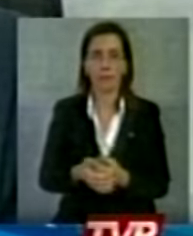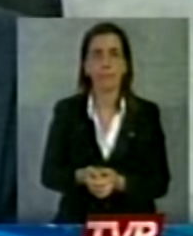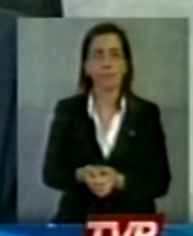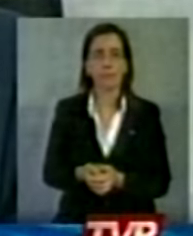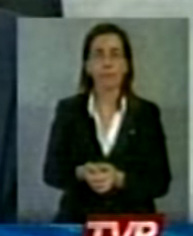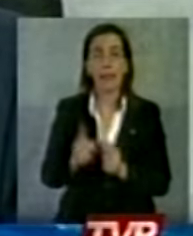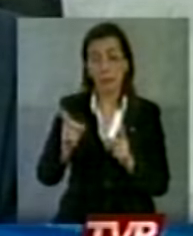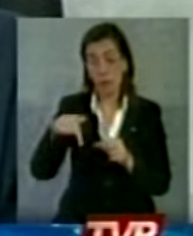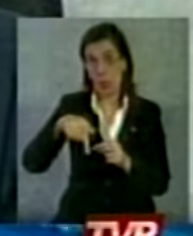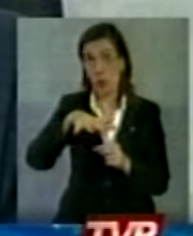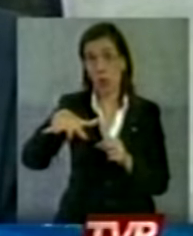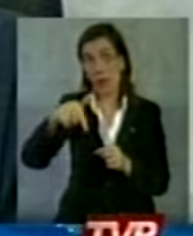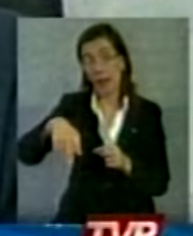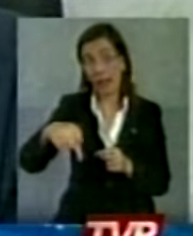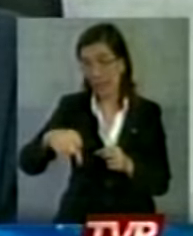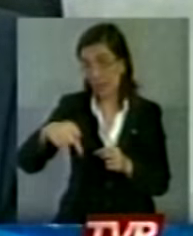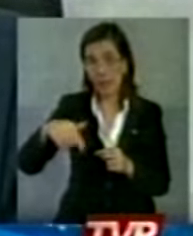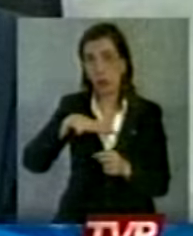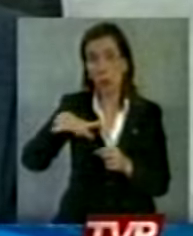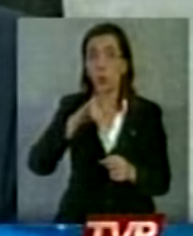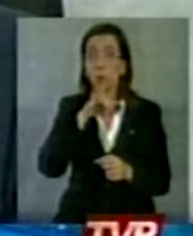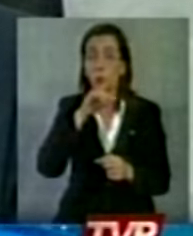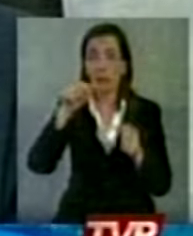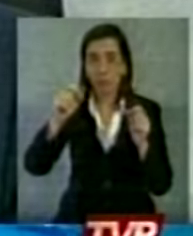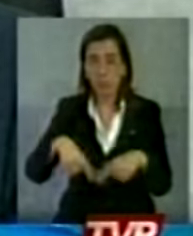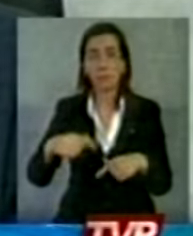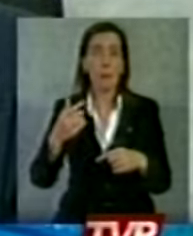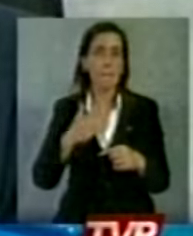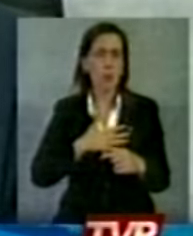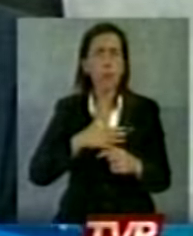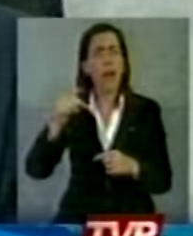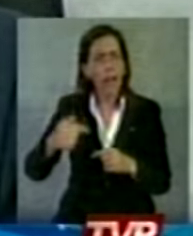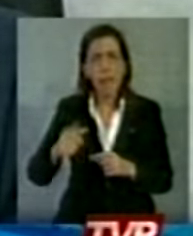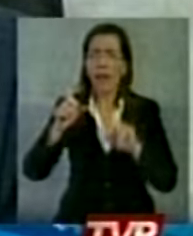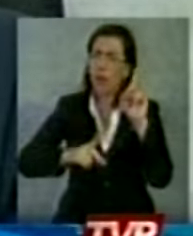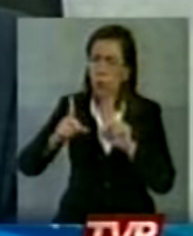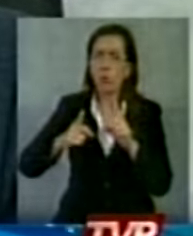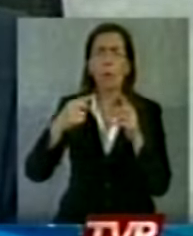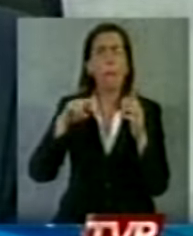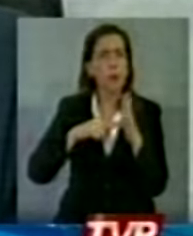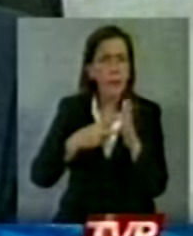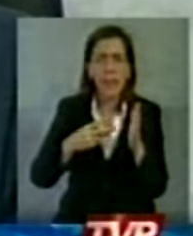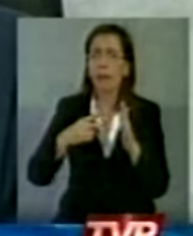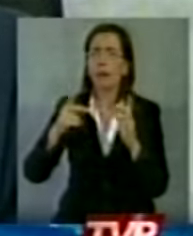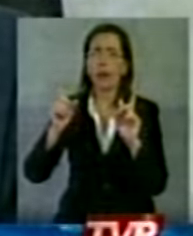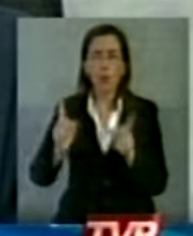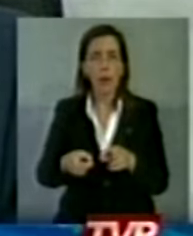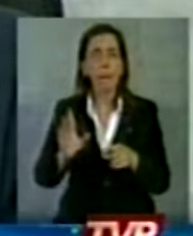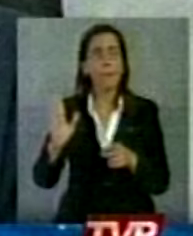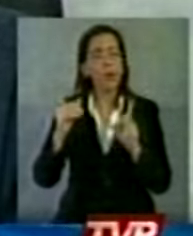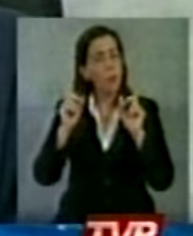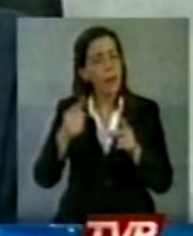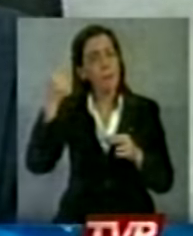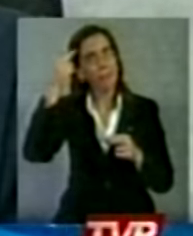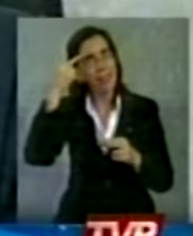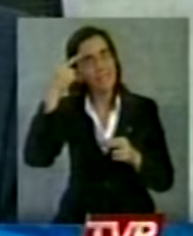nuestra misma tierra, aquí, con contextos adversos y hostiles, pero con un